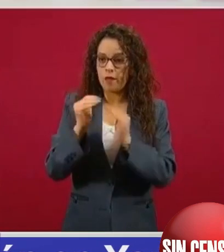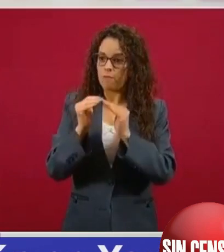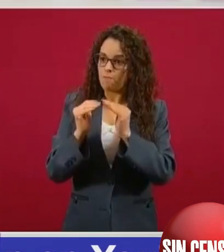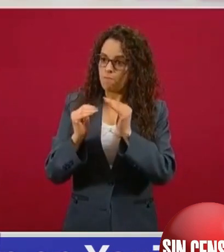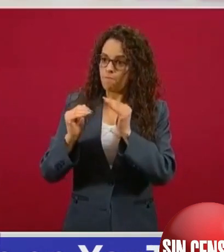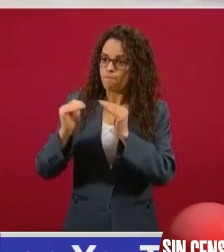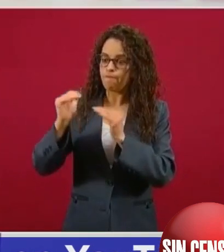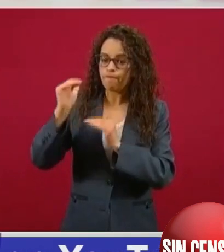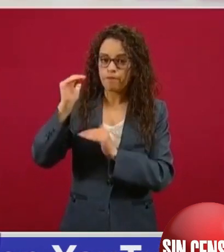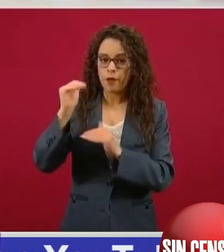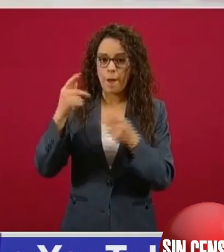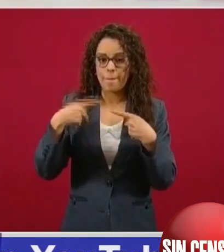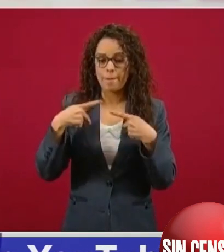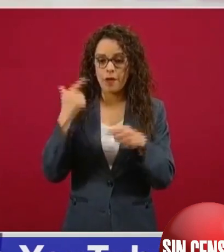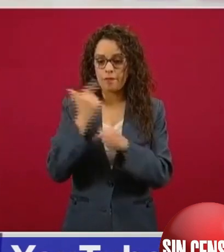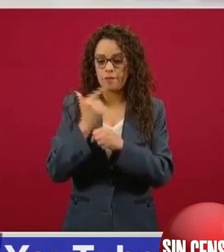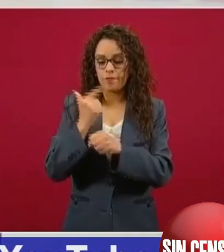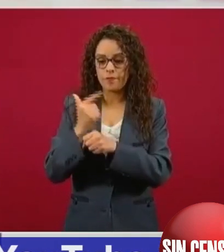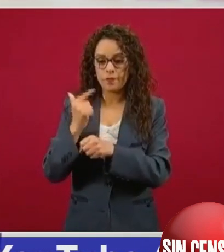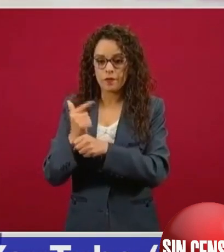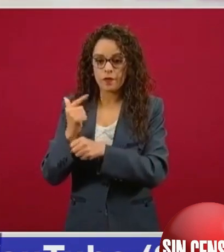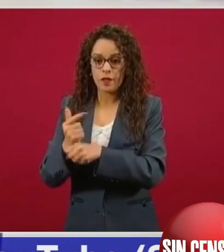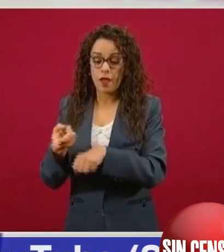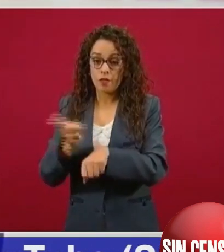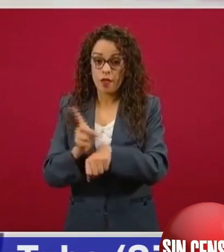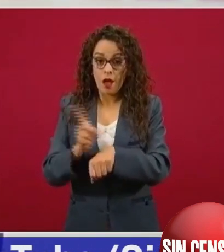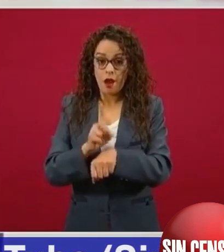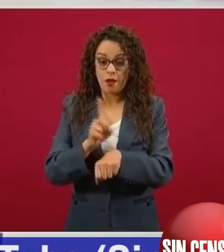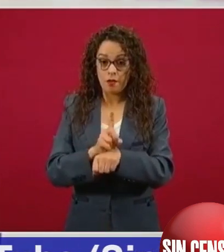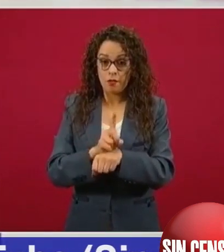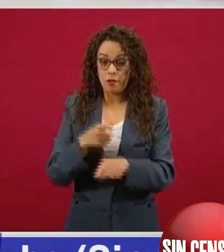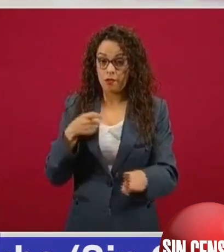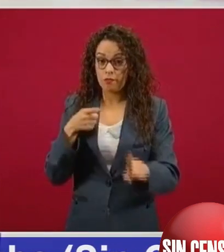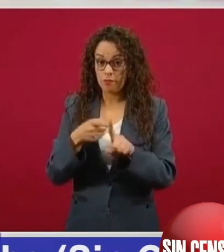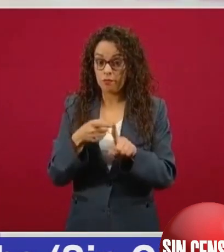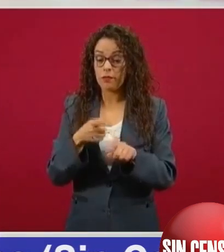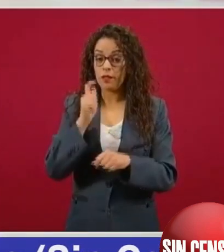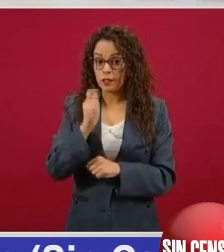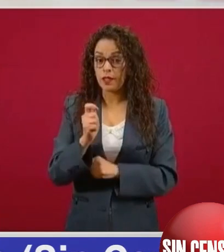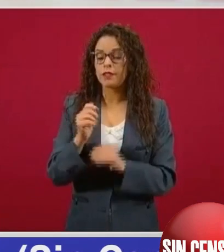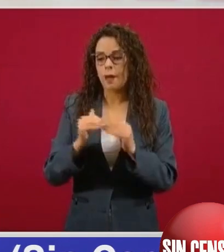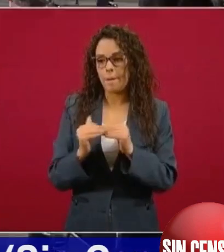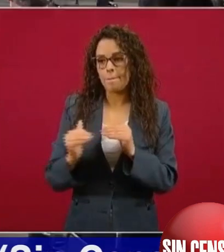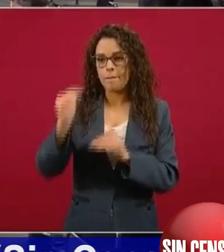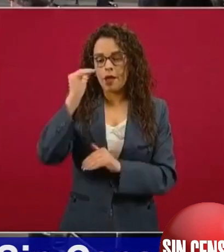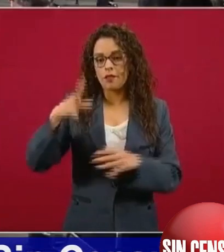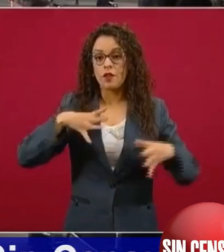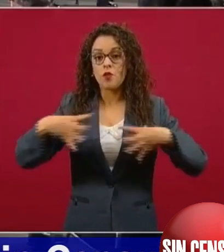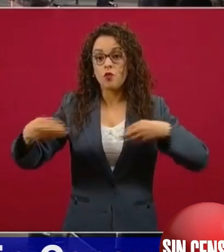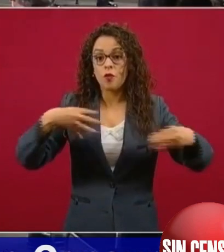casos diarios identificados y estimados que corresponde a un aumento en los contagios.